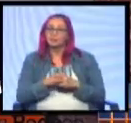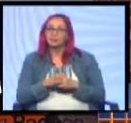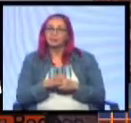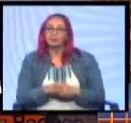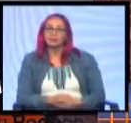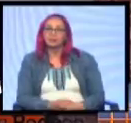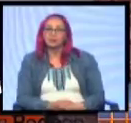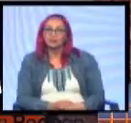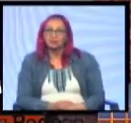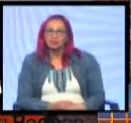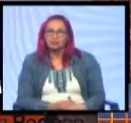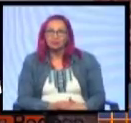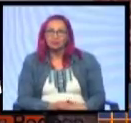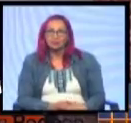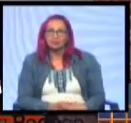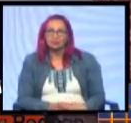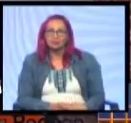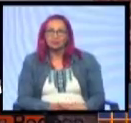erradicar